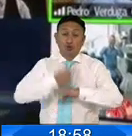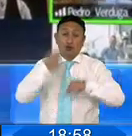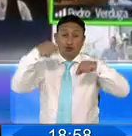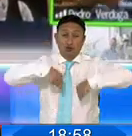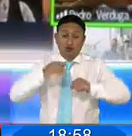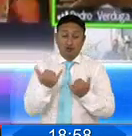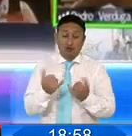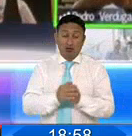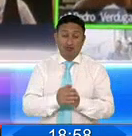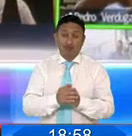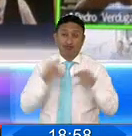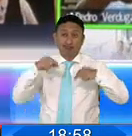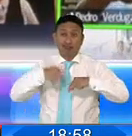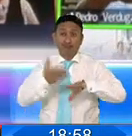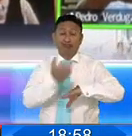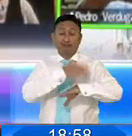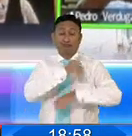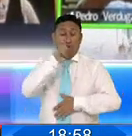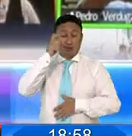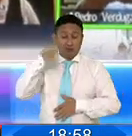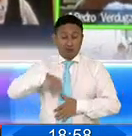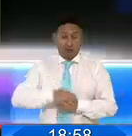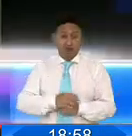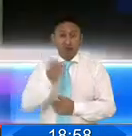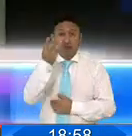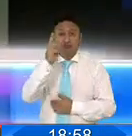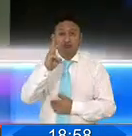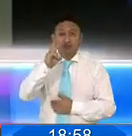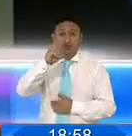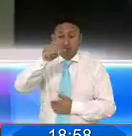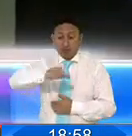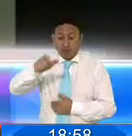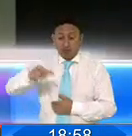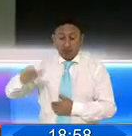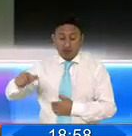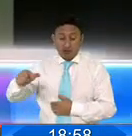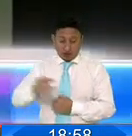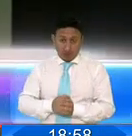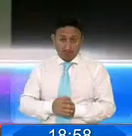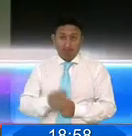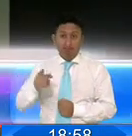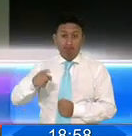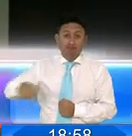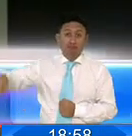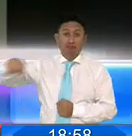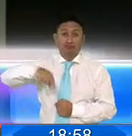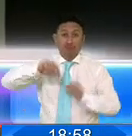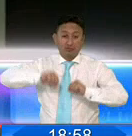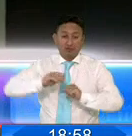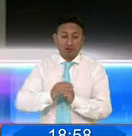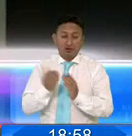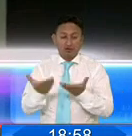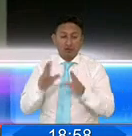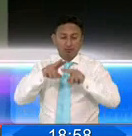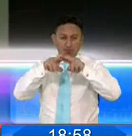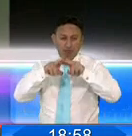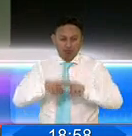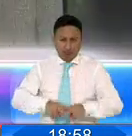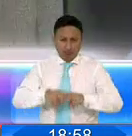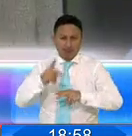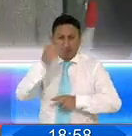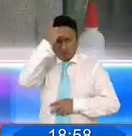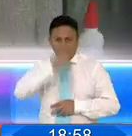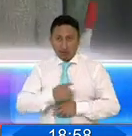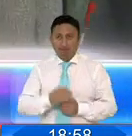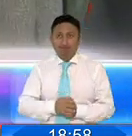en torno a la réplica de lo dicho por la Fiscalía sobre los 16 de los 20 sentenciados, a quienes se dio paso a la casación.